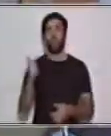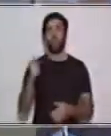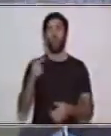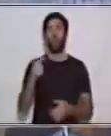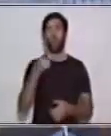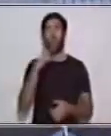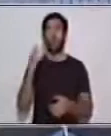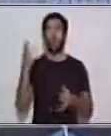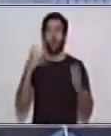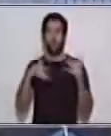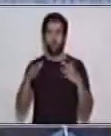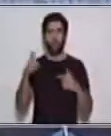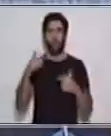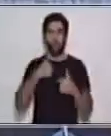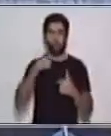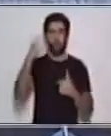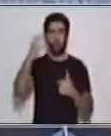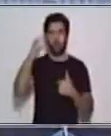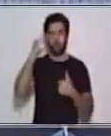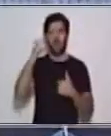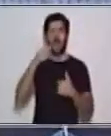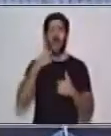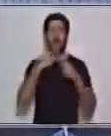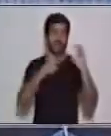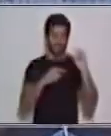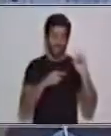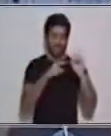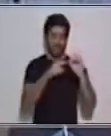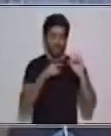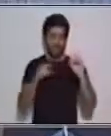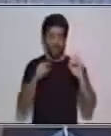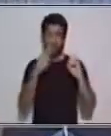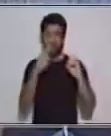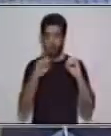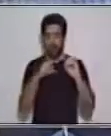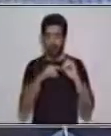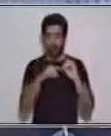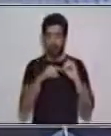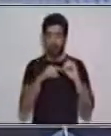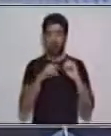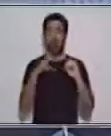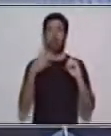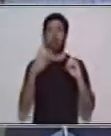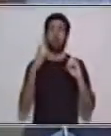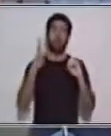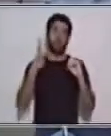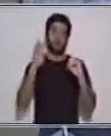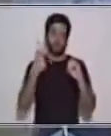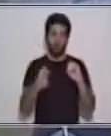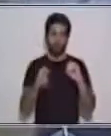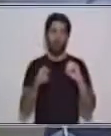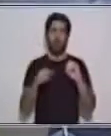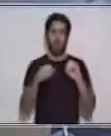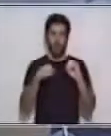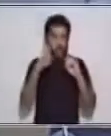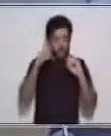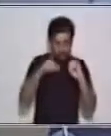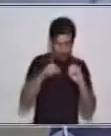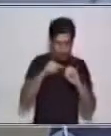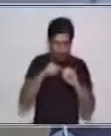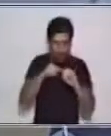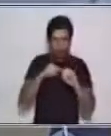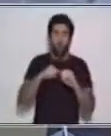sé que los que dijeron 0 hermanos, que tenían 0 hermanos, fueron 3 personas. Ubico el